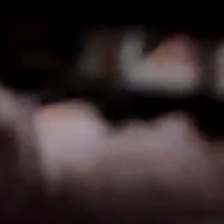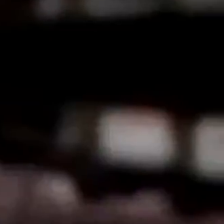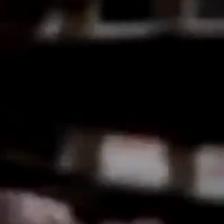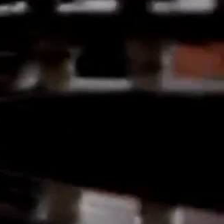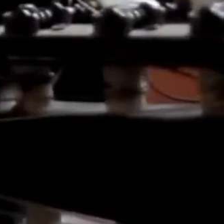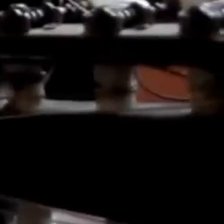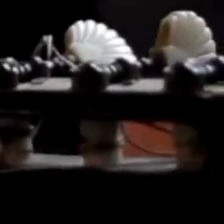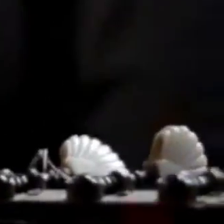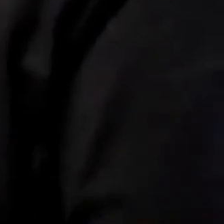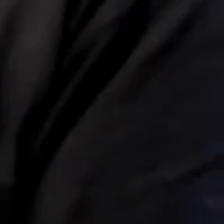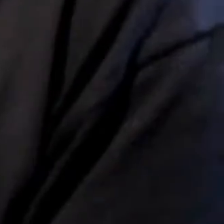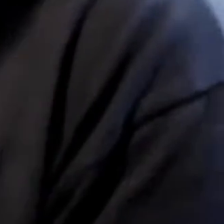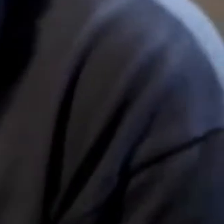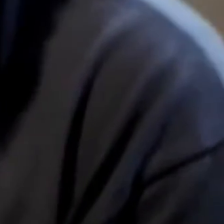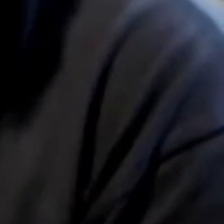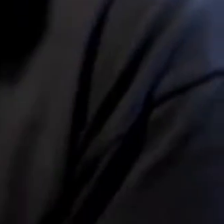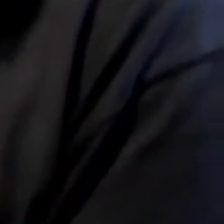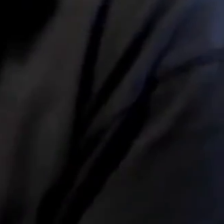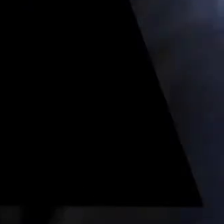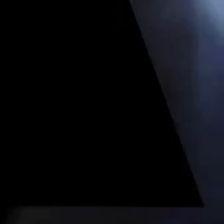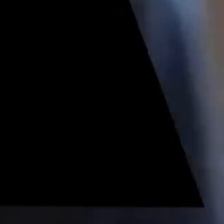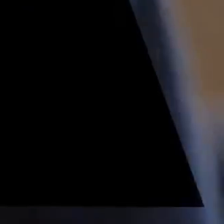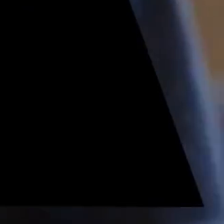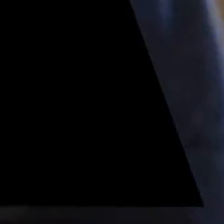de refalosas.